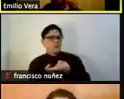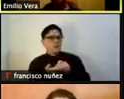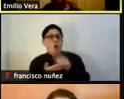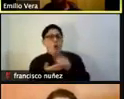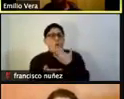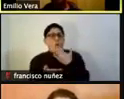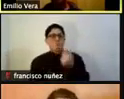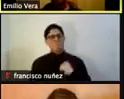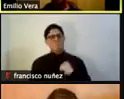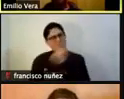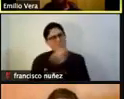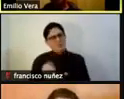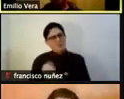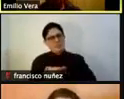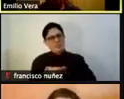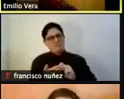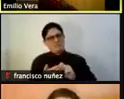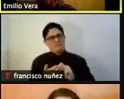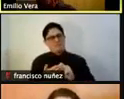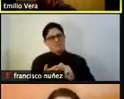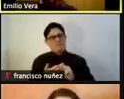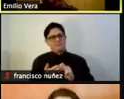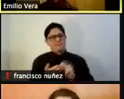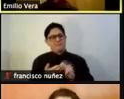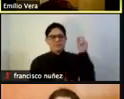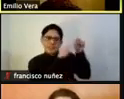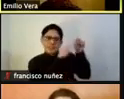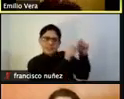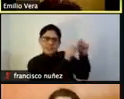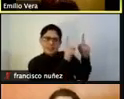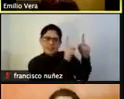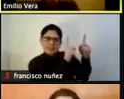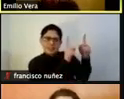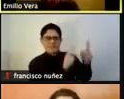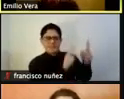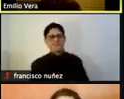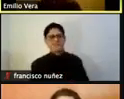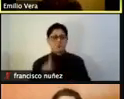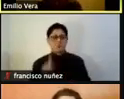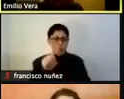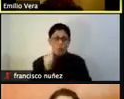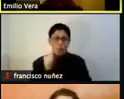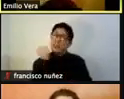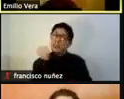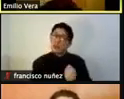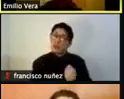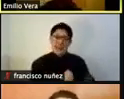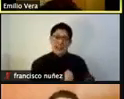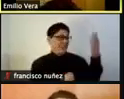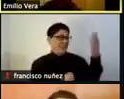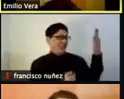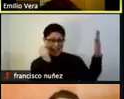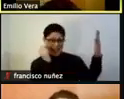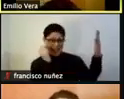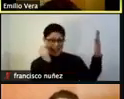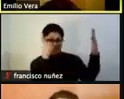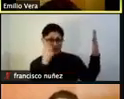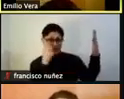Sí, podríamos decir, o uno de los errores, en realidad, uno puede cometer muchísimos errores, pero un